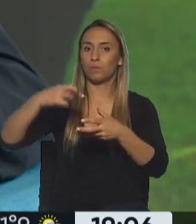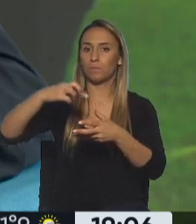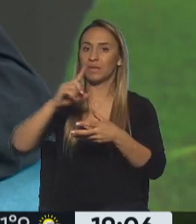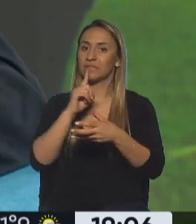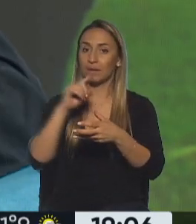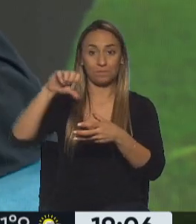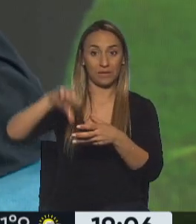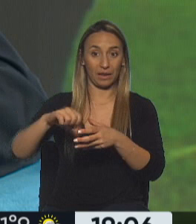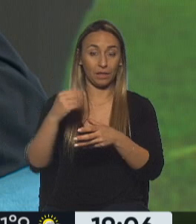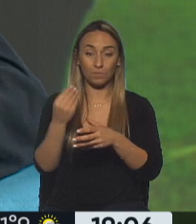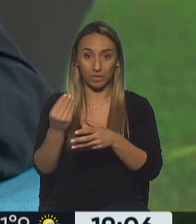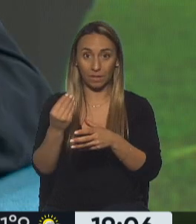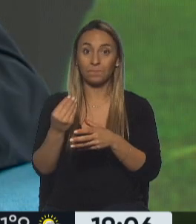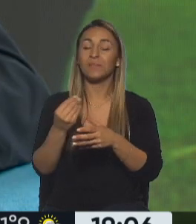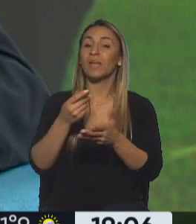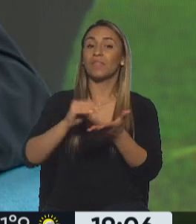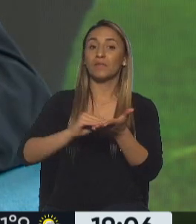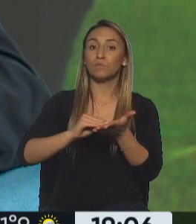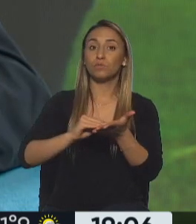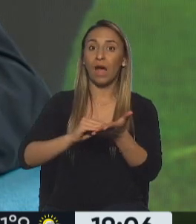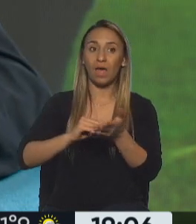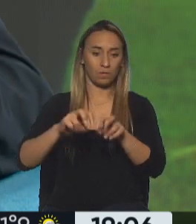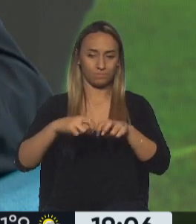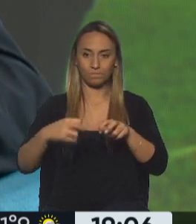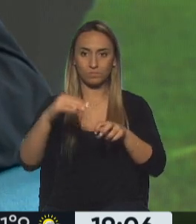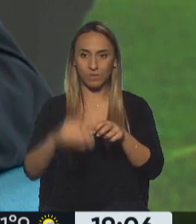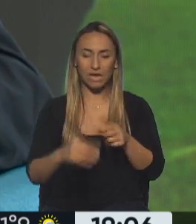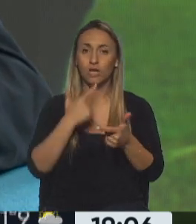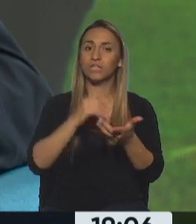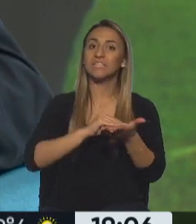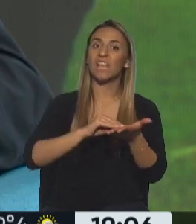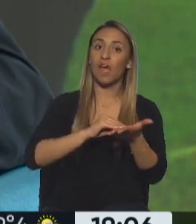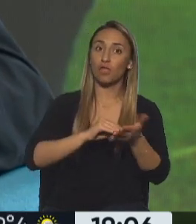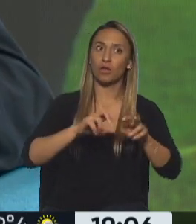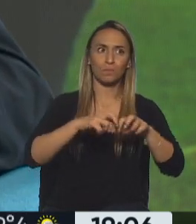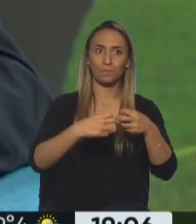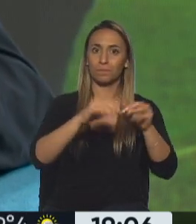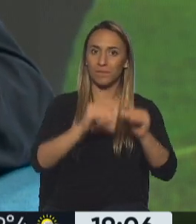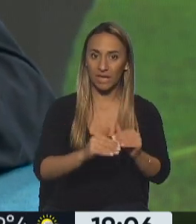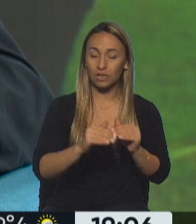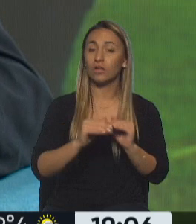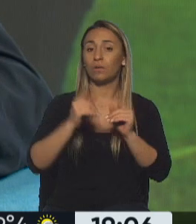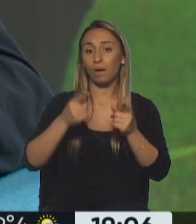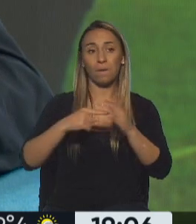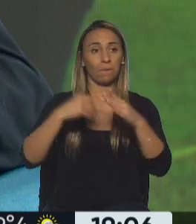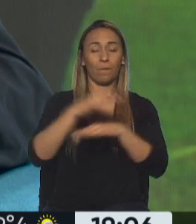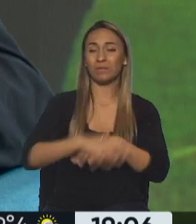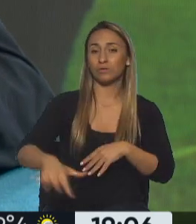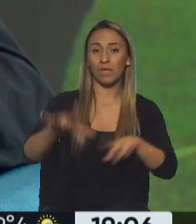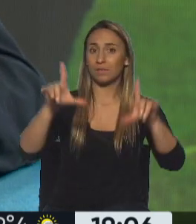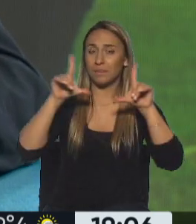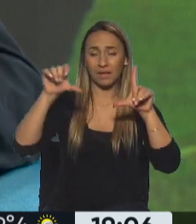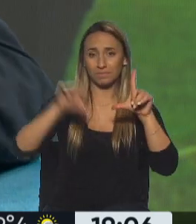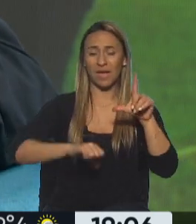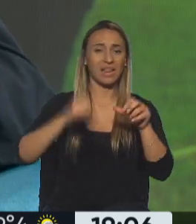el PT queda en minoría en la Cámara de Diputados, queda en minoría en la Cámara de Senadores, tiene una mala performance en las principales ciudades, en Río una mala performance, en